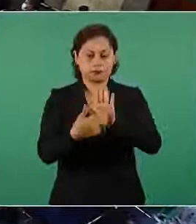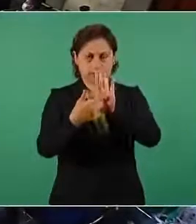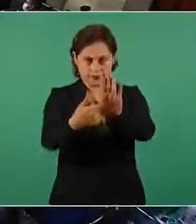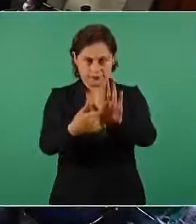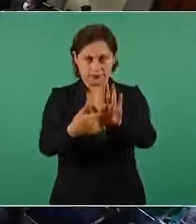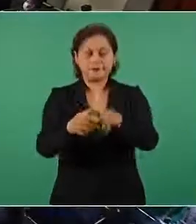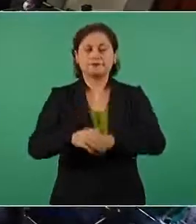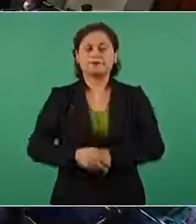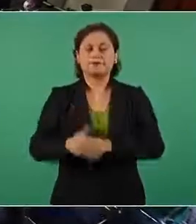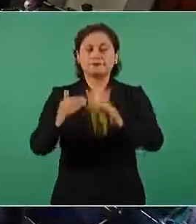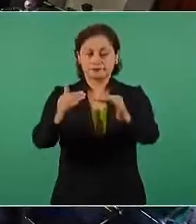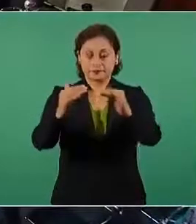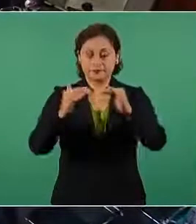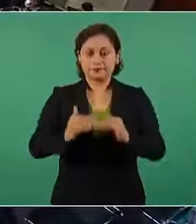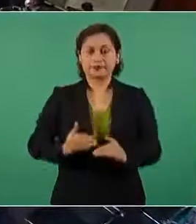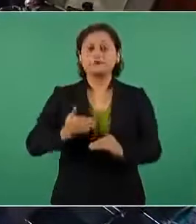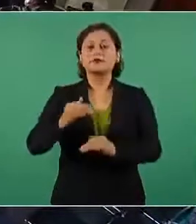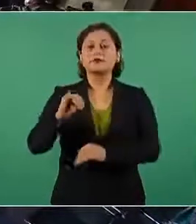Irving.